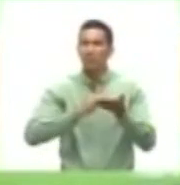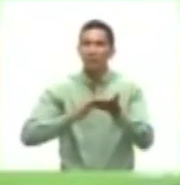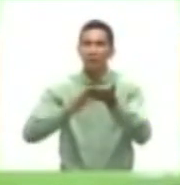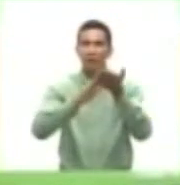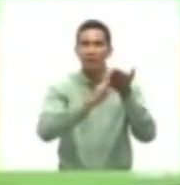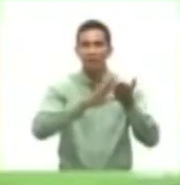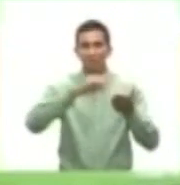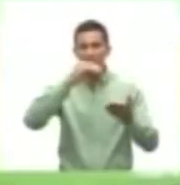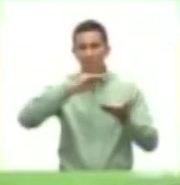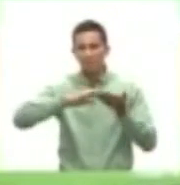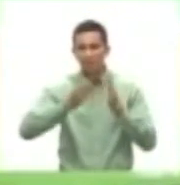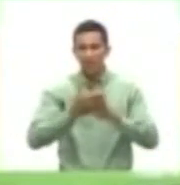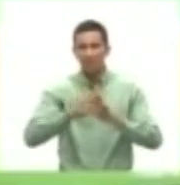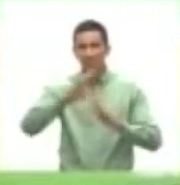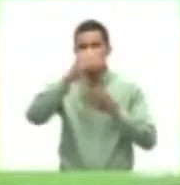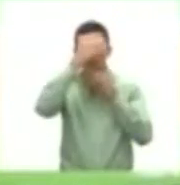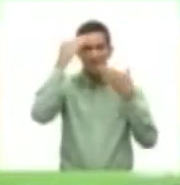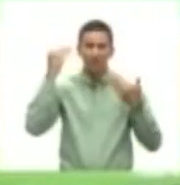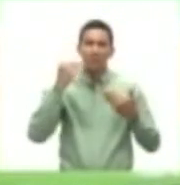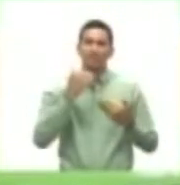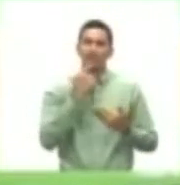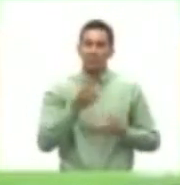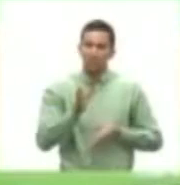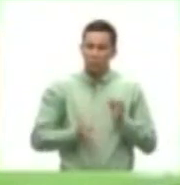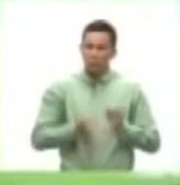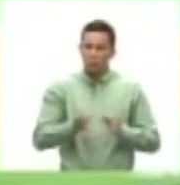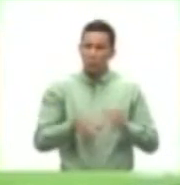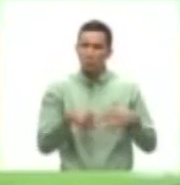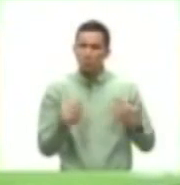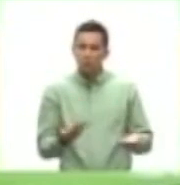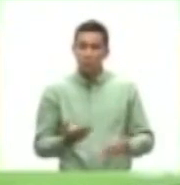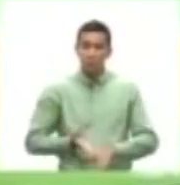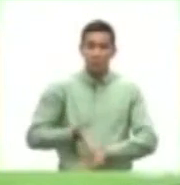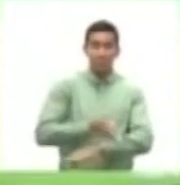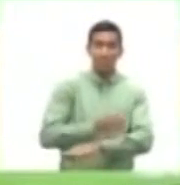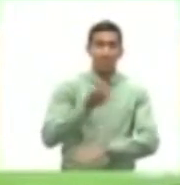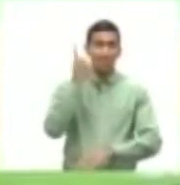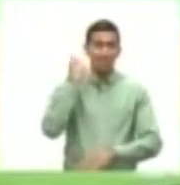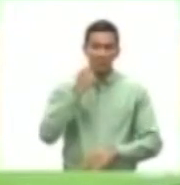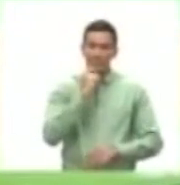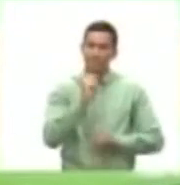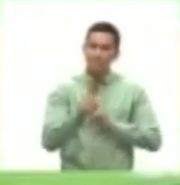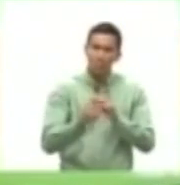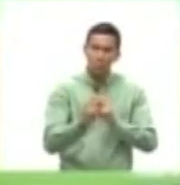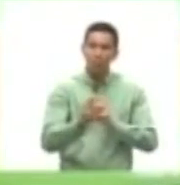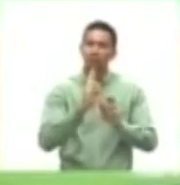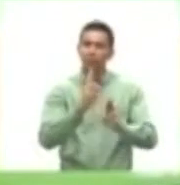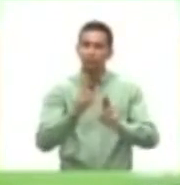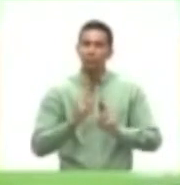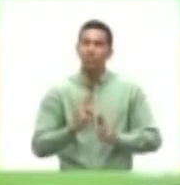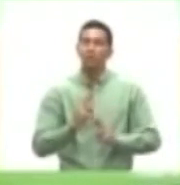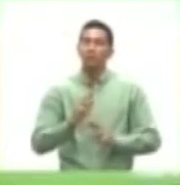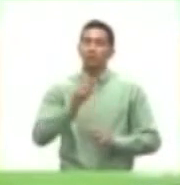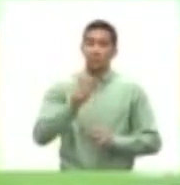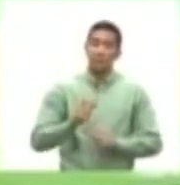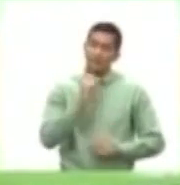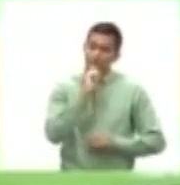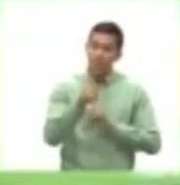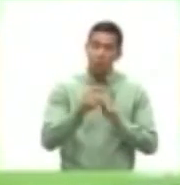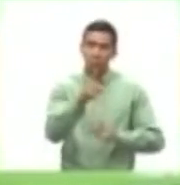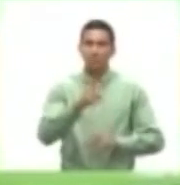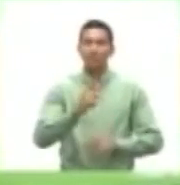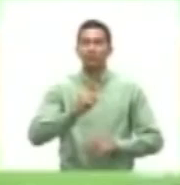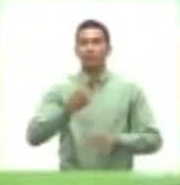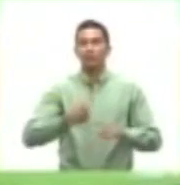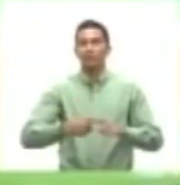en que serán juzgados los miembros de la FARC. Ayer en el programa Pregunta Yamit, el periodista entrevistó al ex magistrado de la Corte Constitucional, Juan Carlos